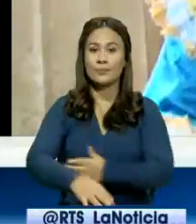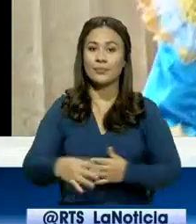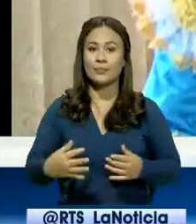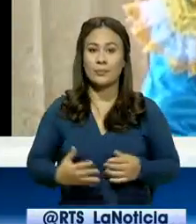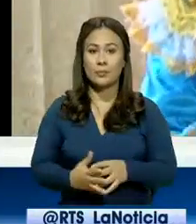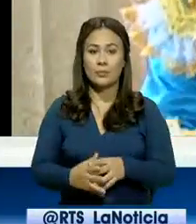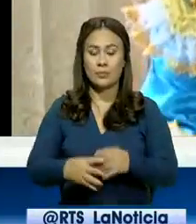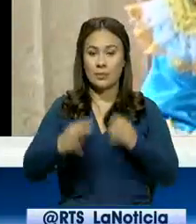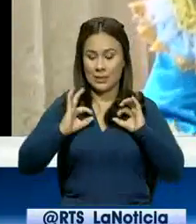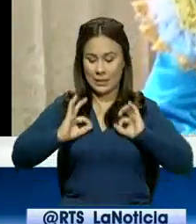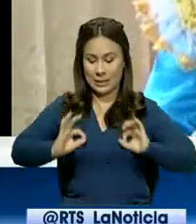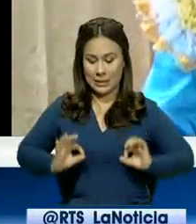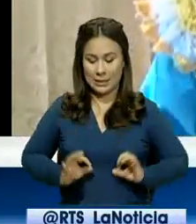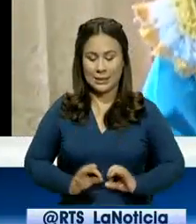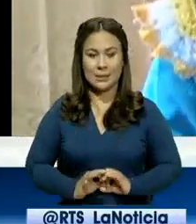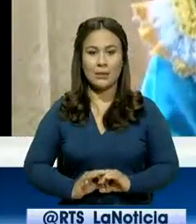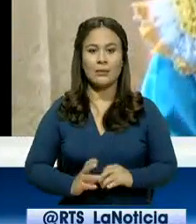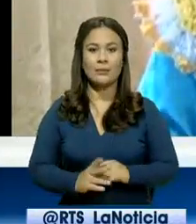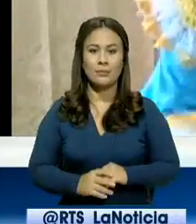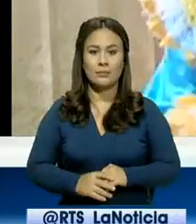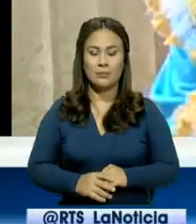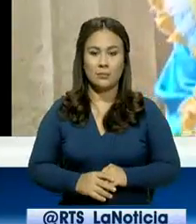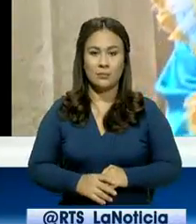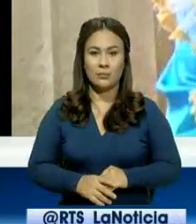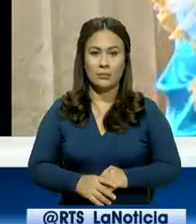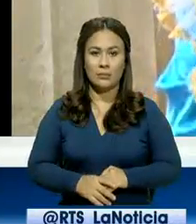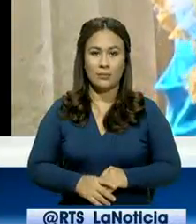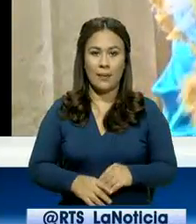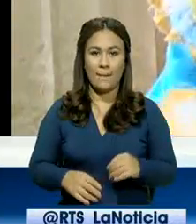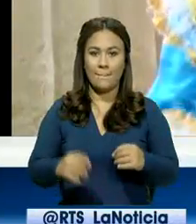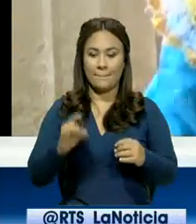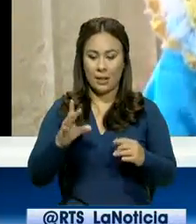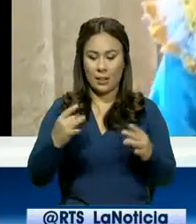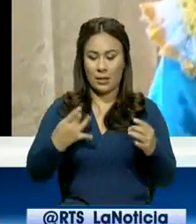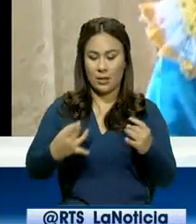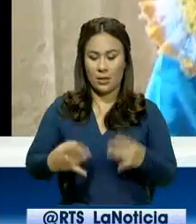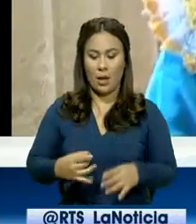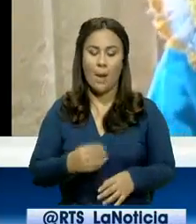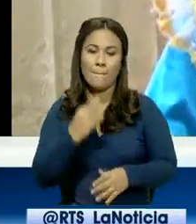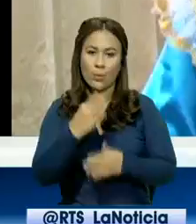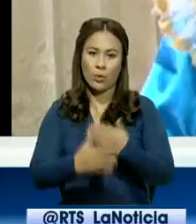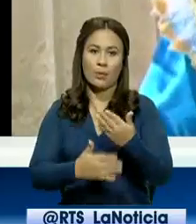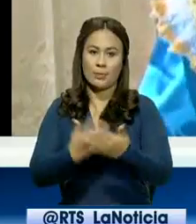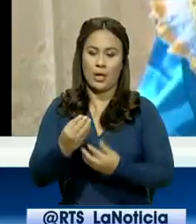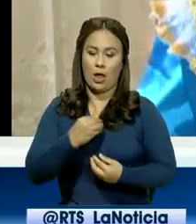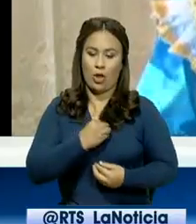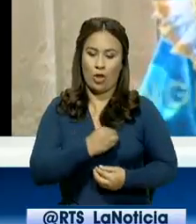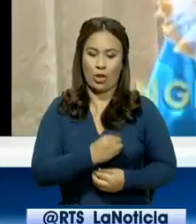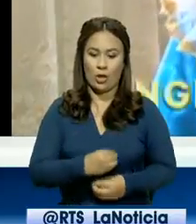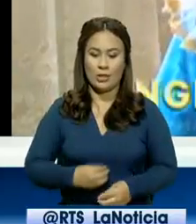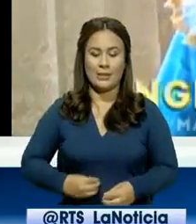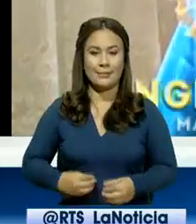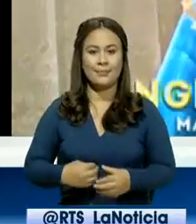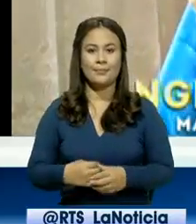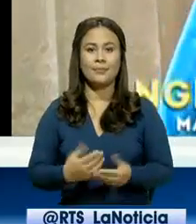de encajes, ¿no? Con piedritas que van adornando